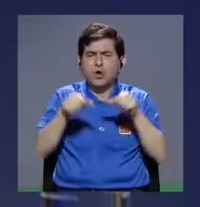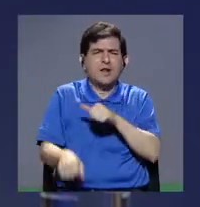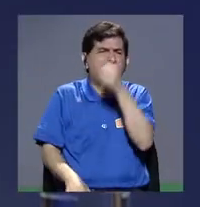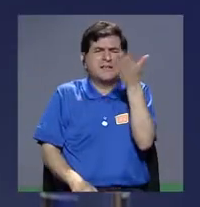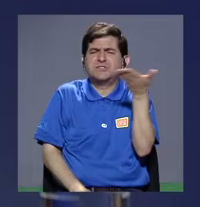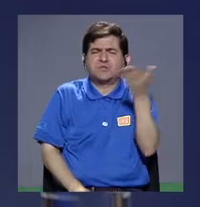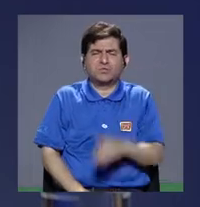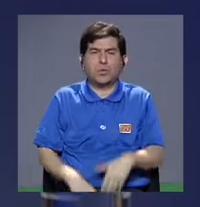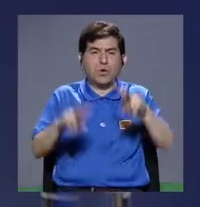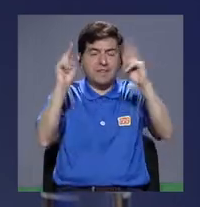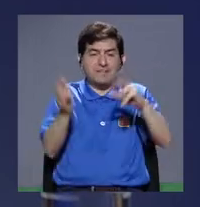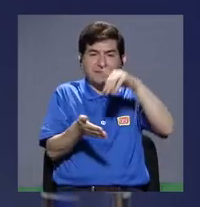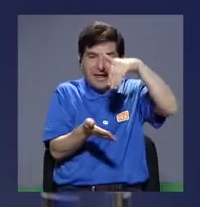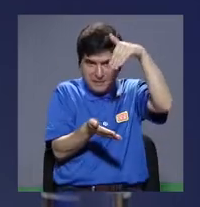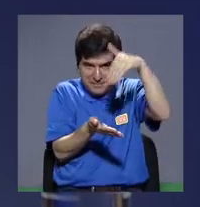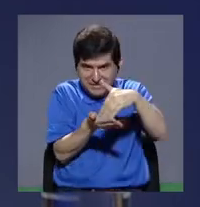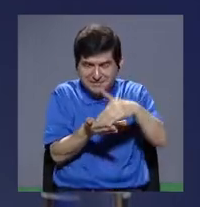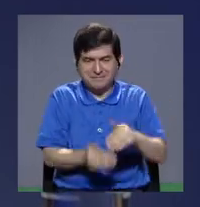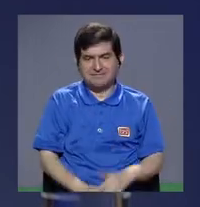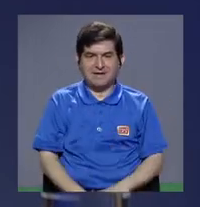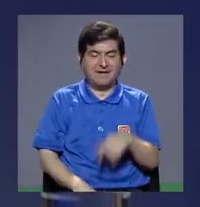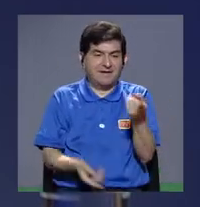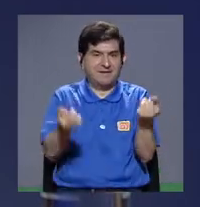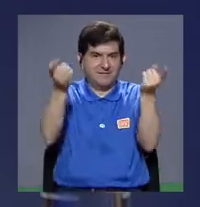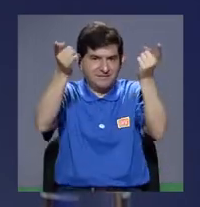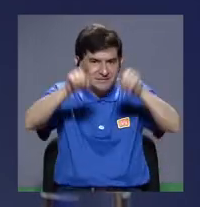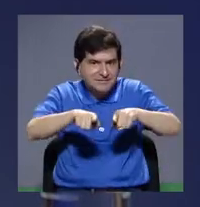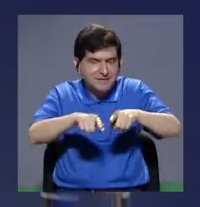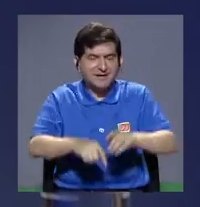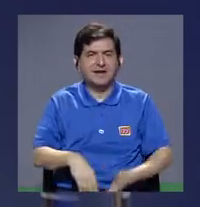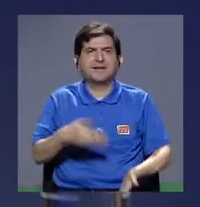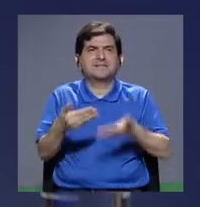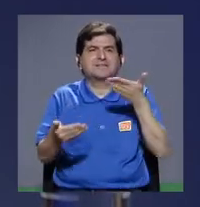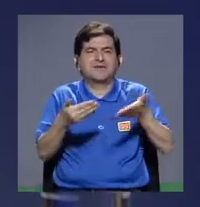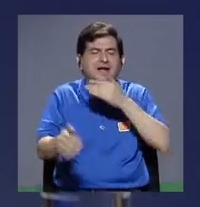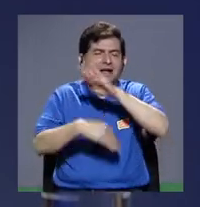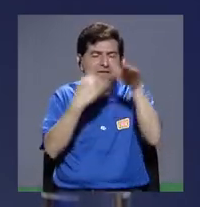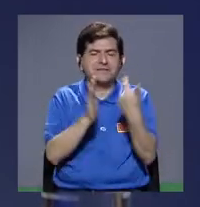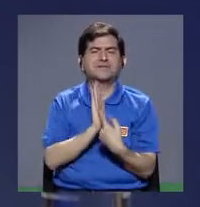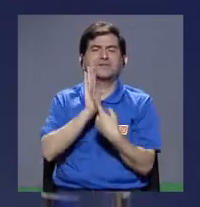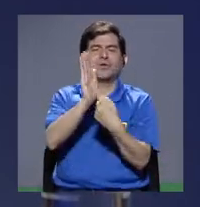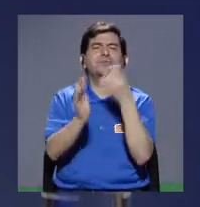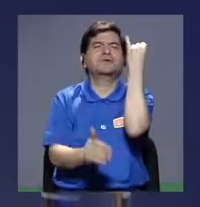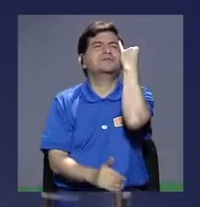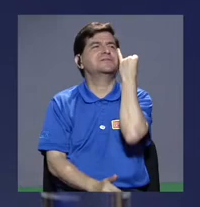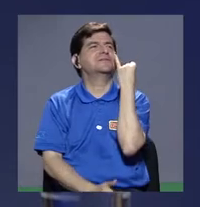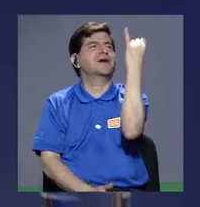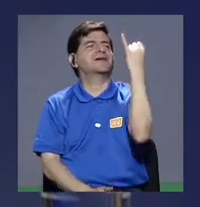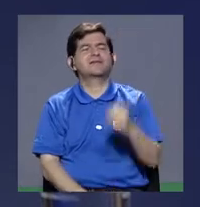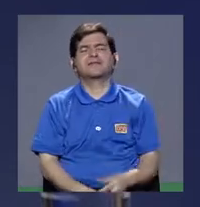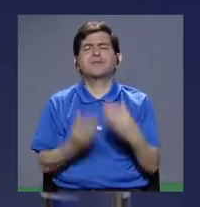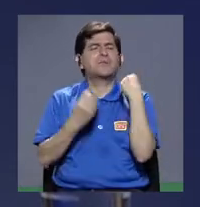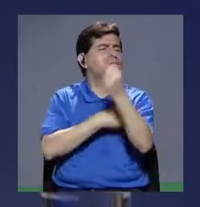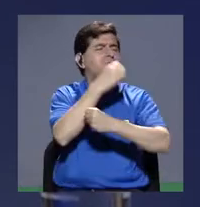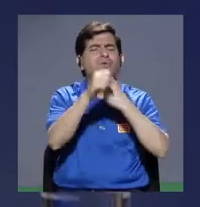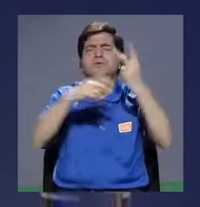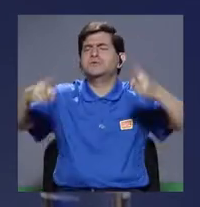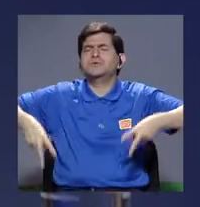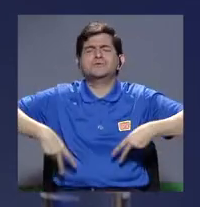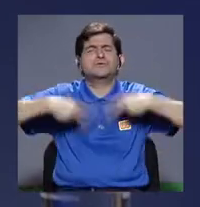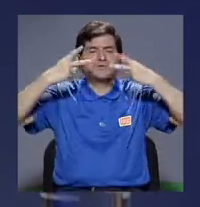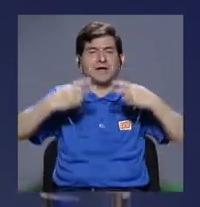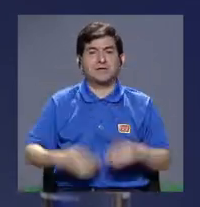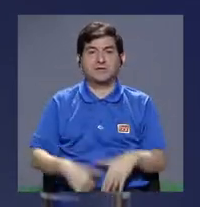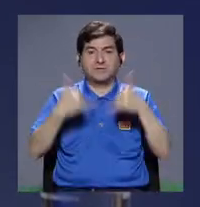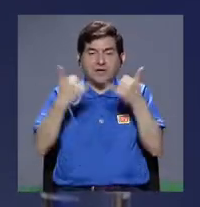azul porque una vez se bueno el tema central su título y casi que todo apela esa idea de vivir muchos años